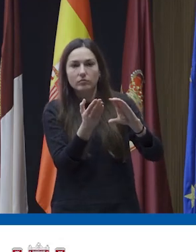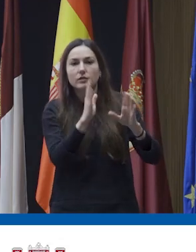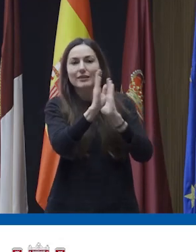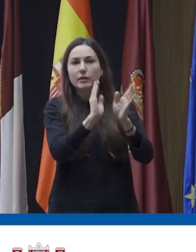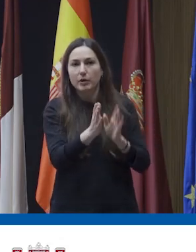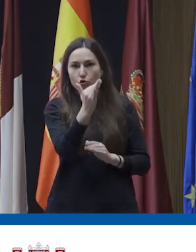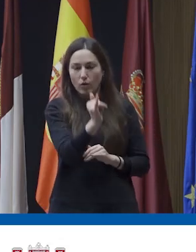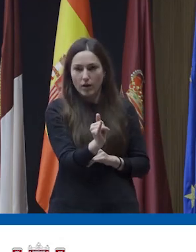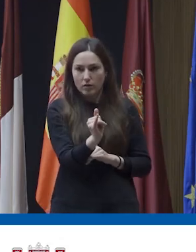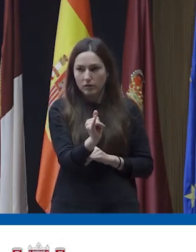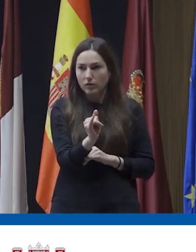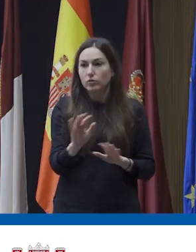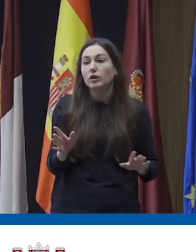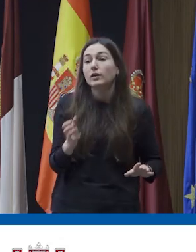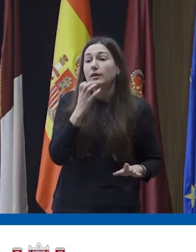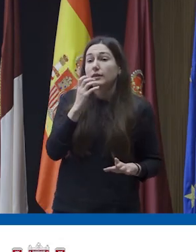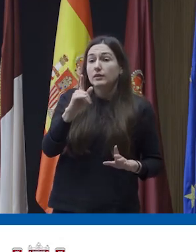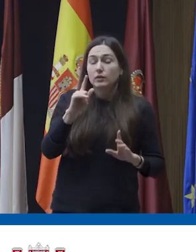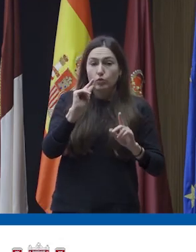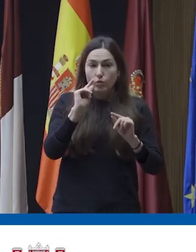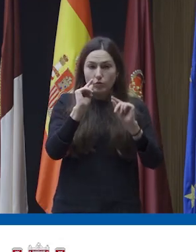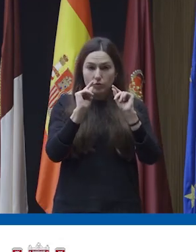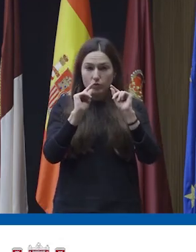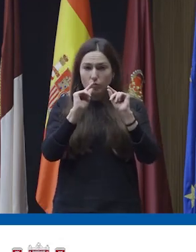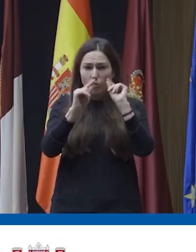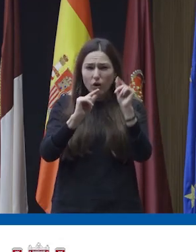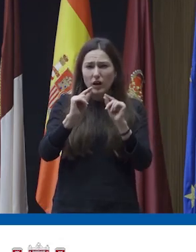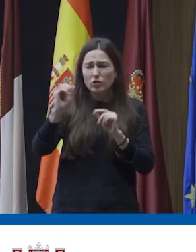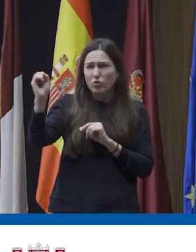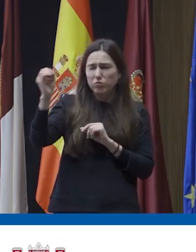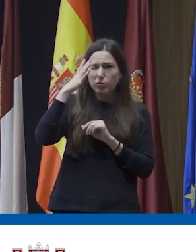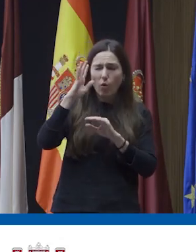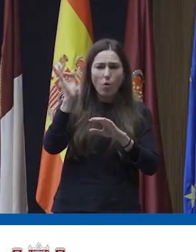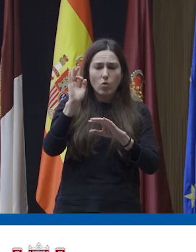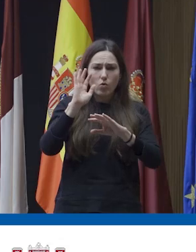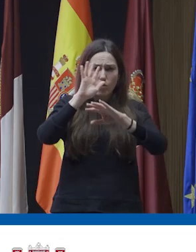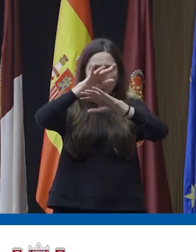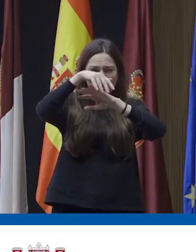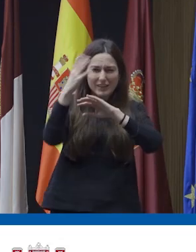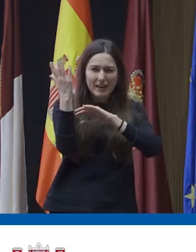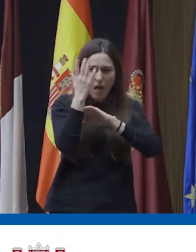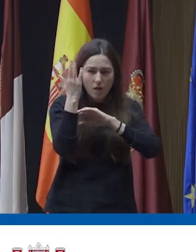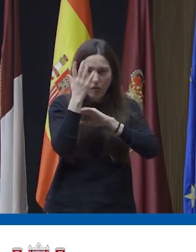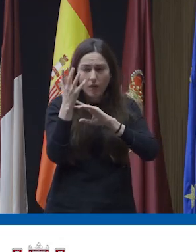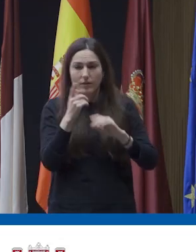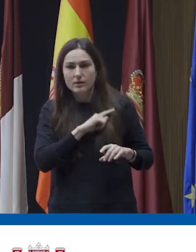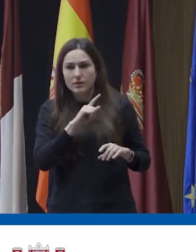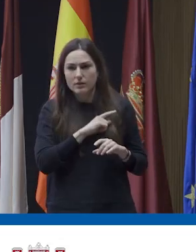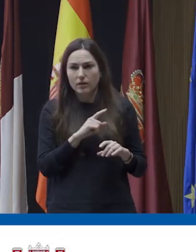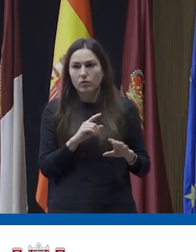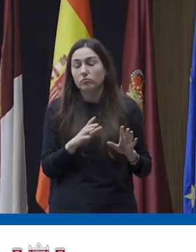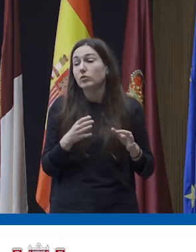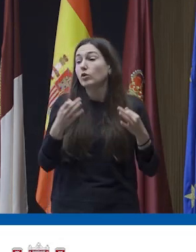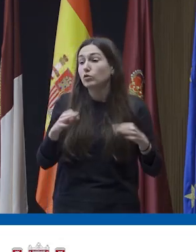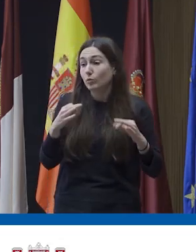horas si notamos moscas nuevas, pues hay que ir a urgencias. Moscas, destellos o sensación de cortina. Y eso es lo que ves tú. Normalmente, al